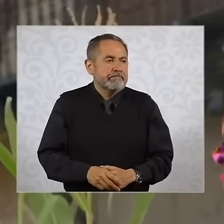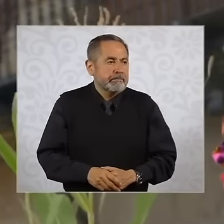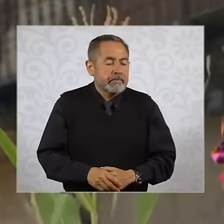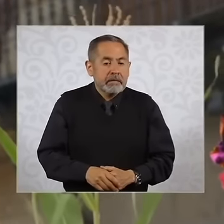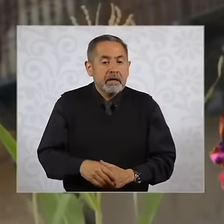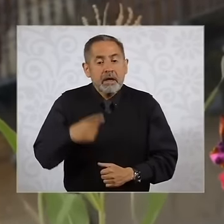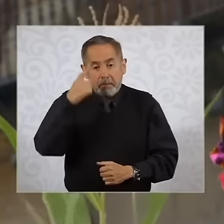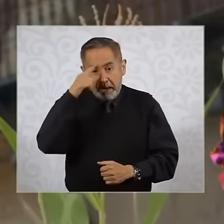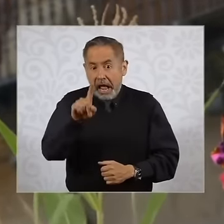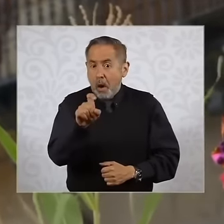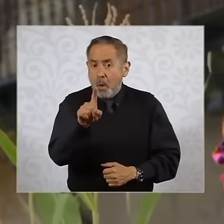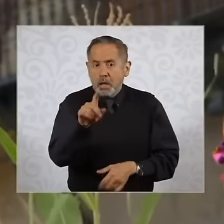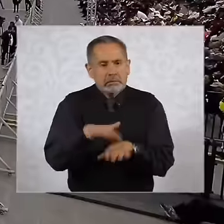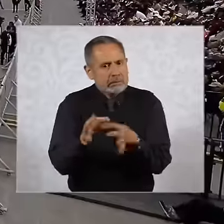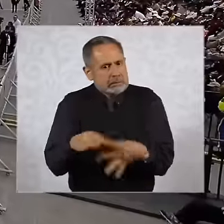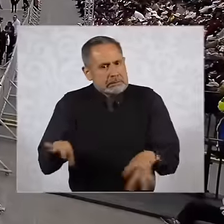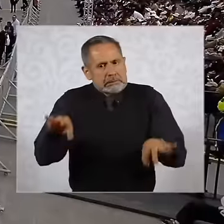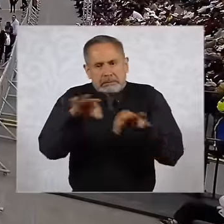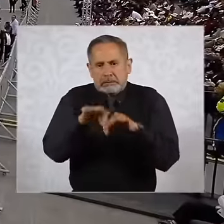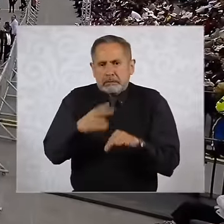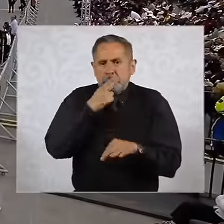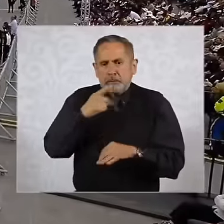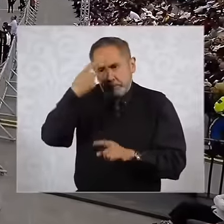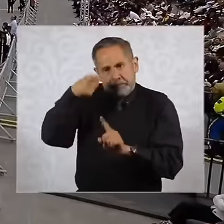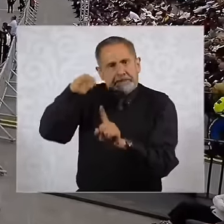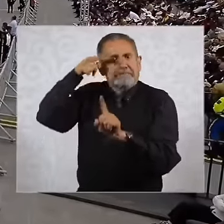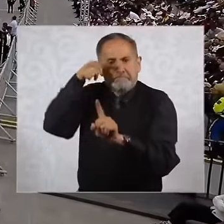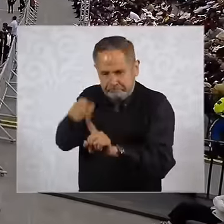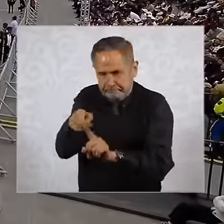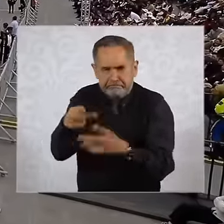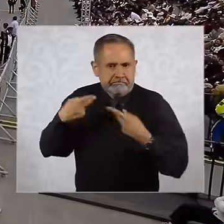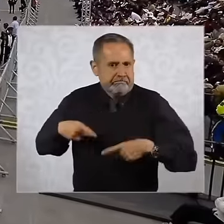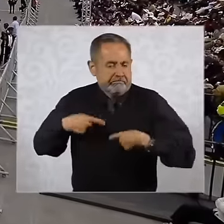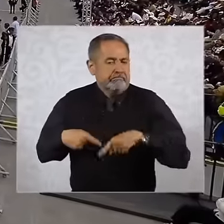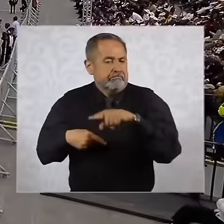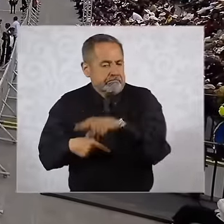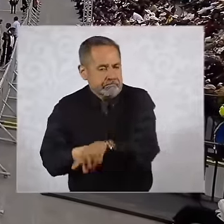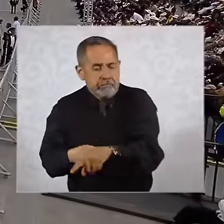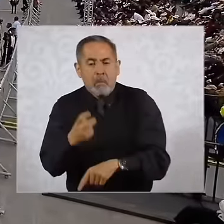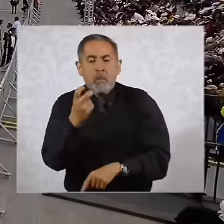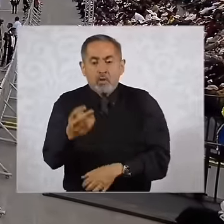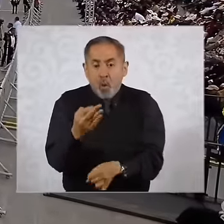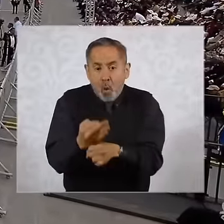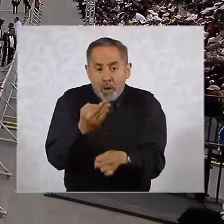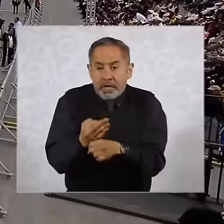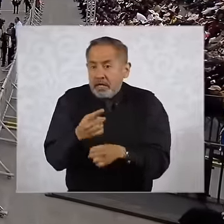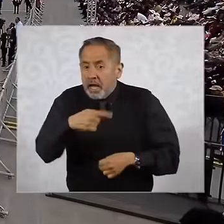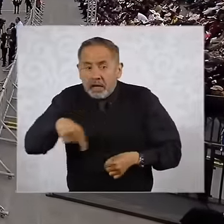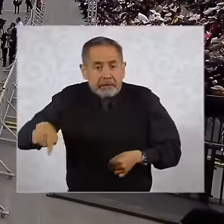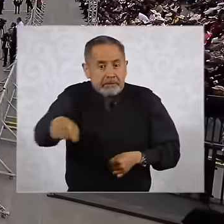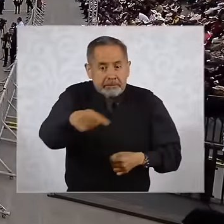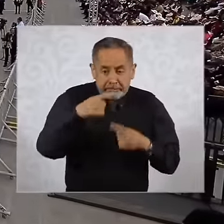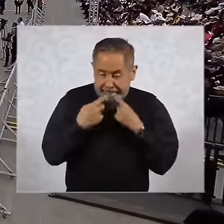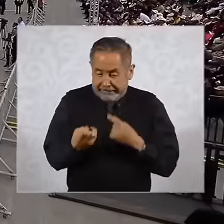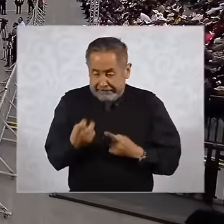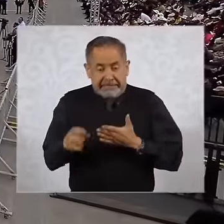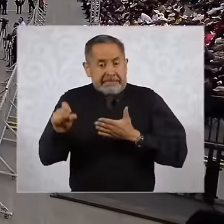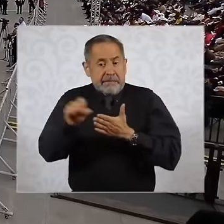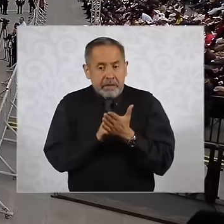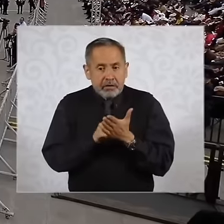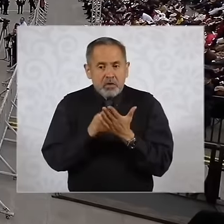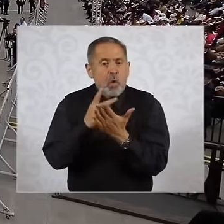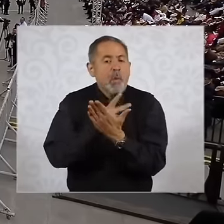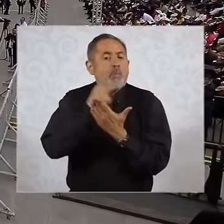agua será una prioridad de nuestro gobierno, por lo que arrancaremos este mismo mes un programa